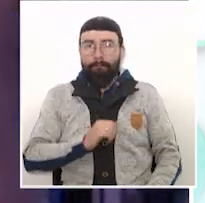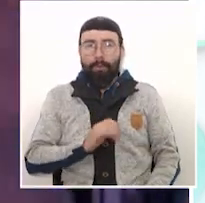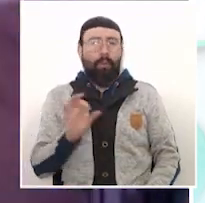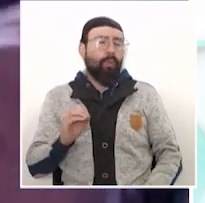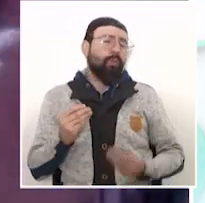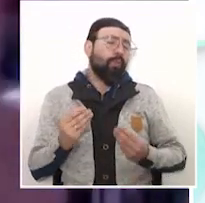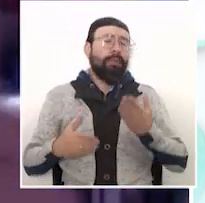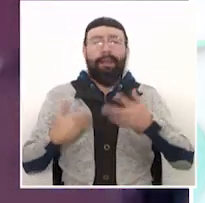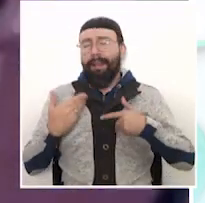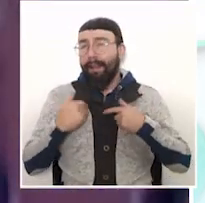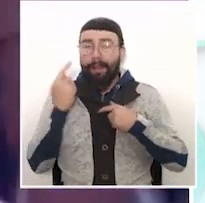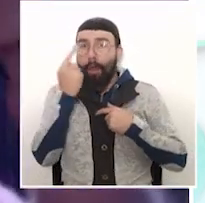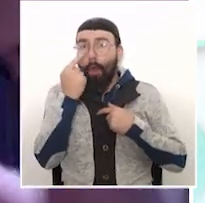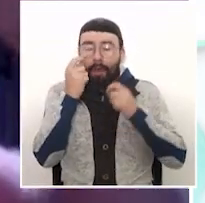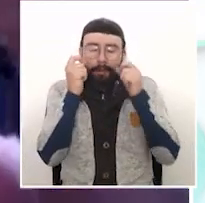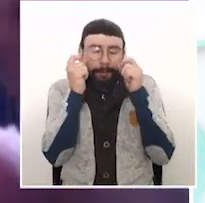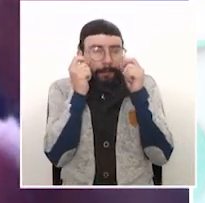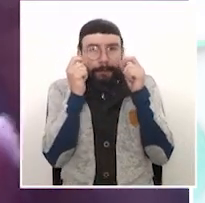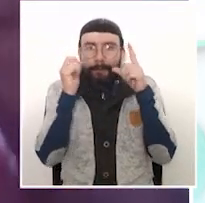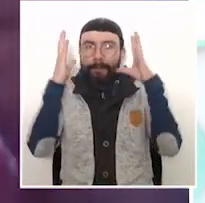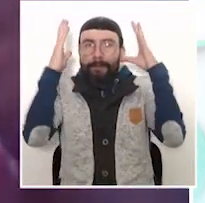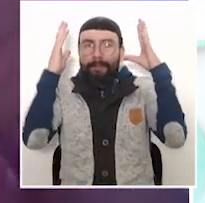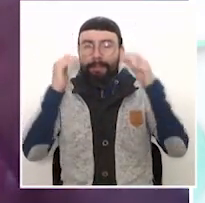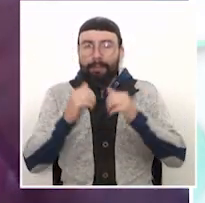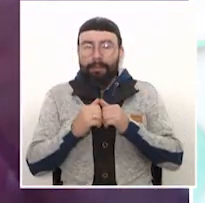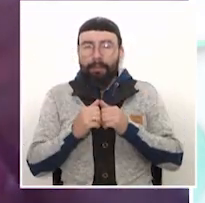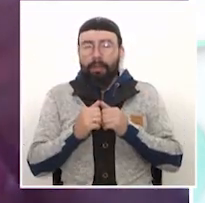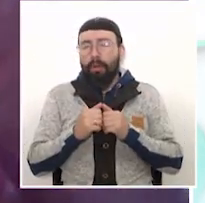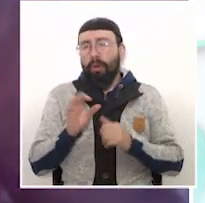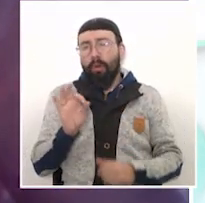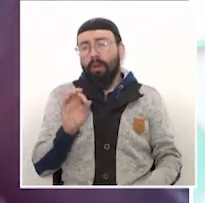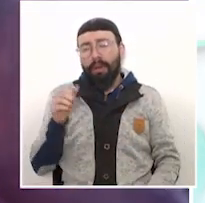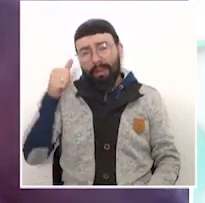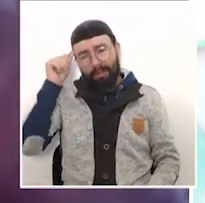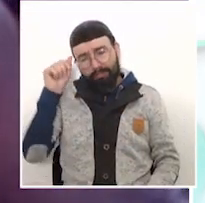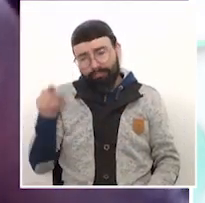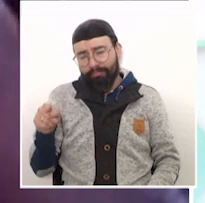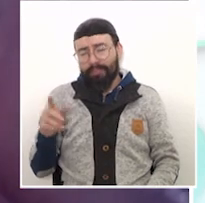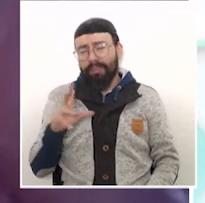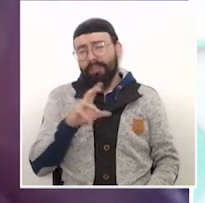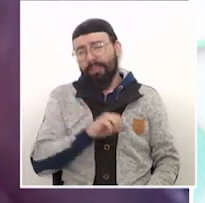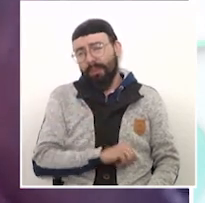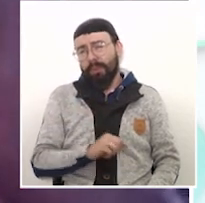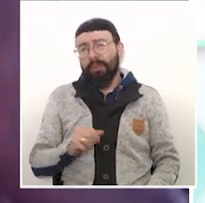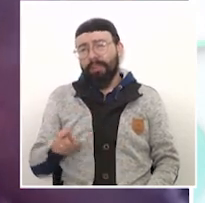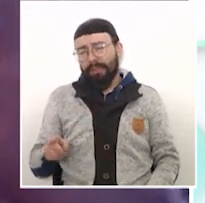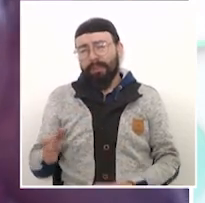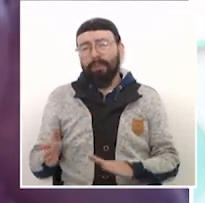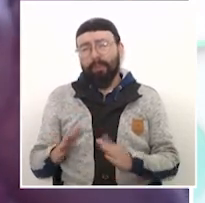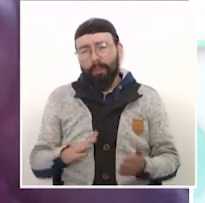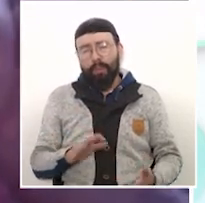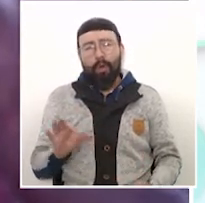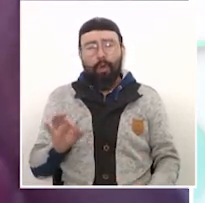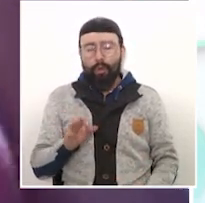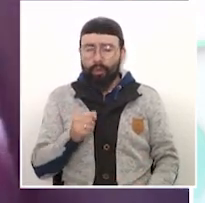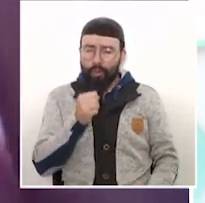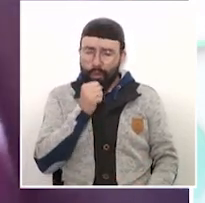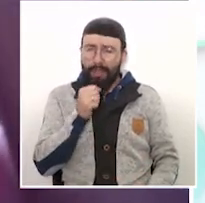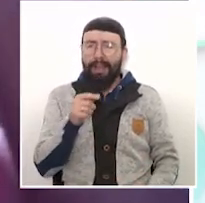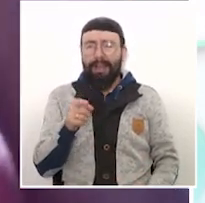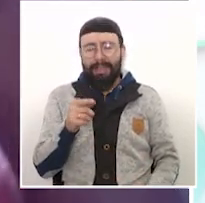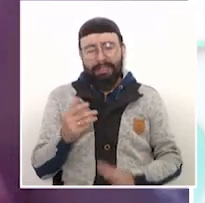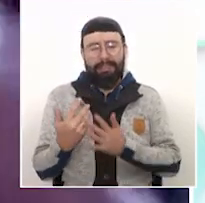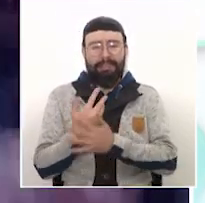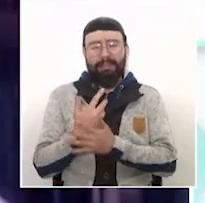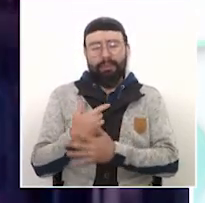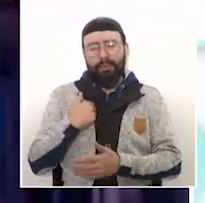los ojos te brillan. Cuando recuerdas eventos tristes, un duelo, una muerte, como esa noticia de estar con el virus, entonces